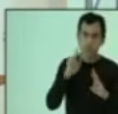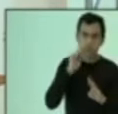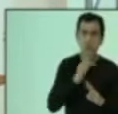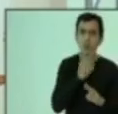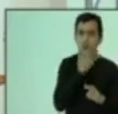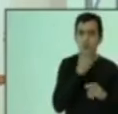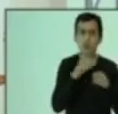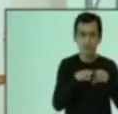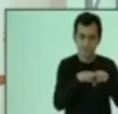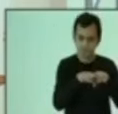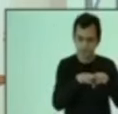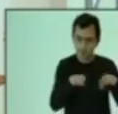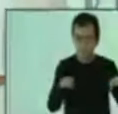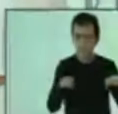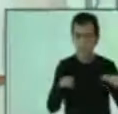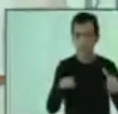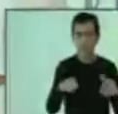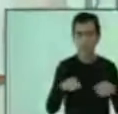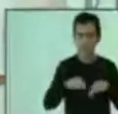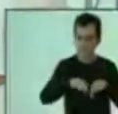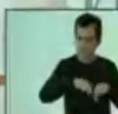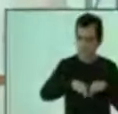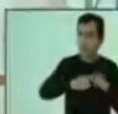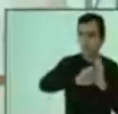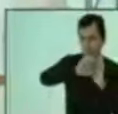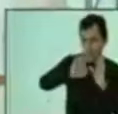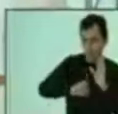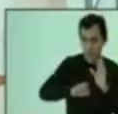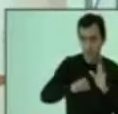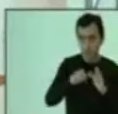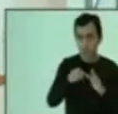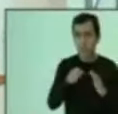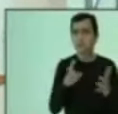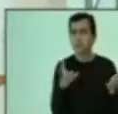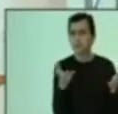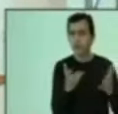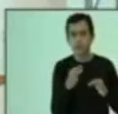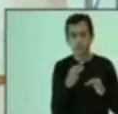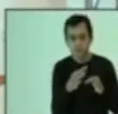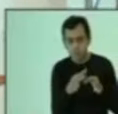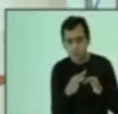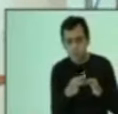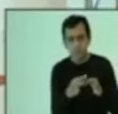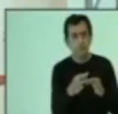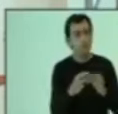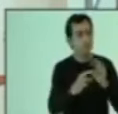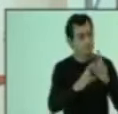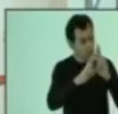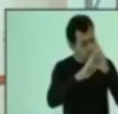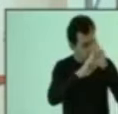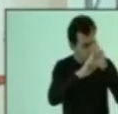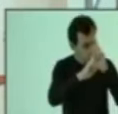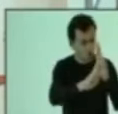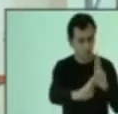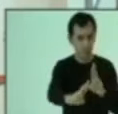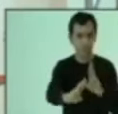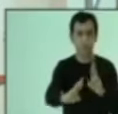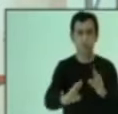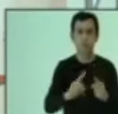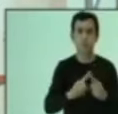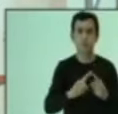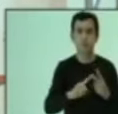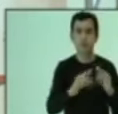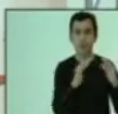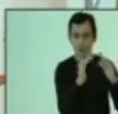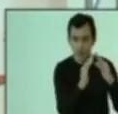mujeres, sea en los trabajos que ellas llevan a cabo, se les respete, así como en el